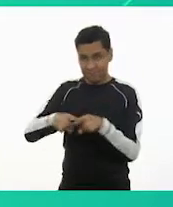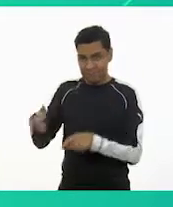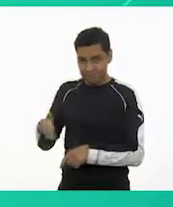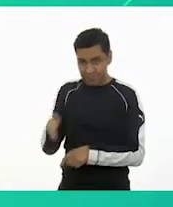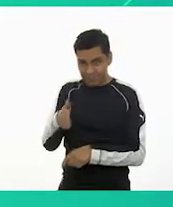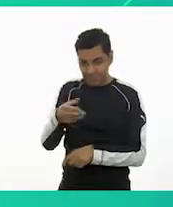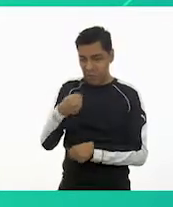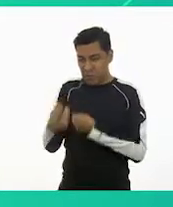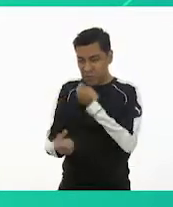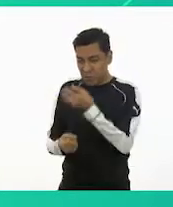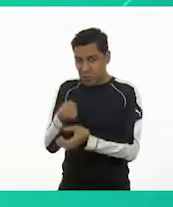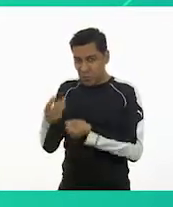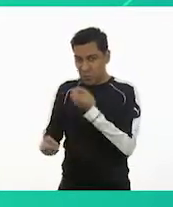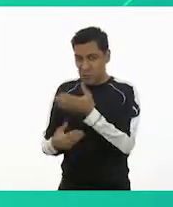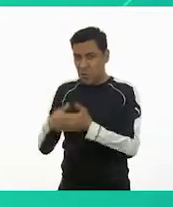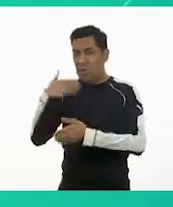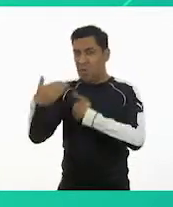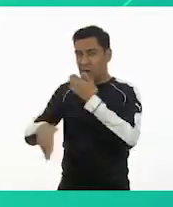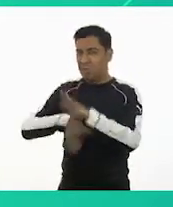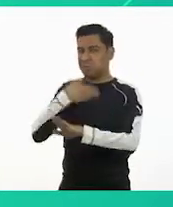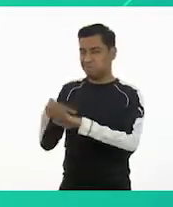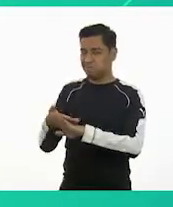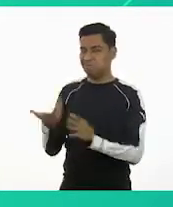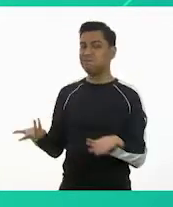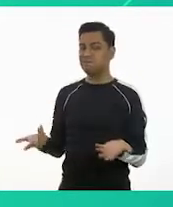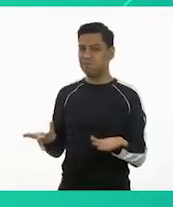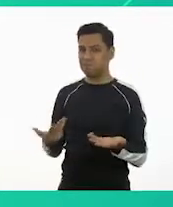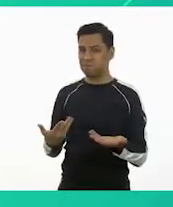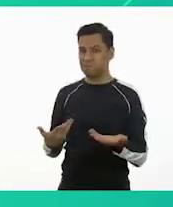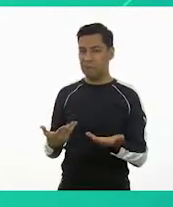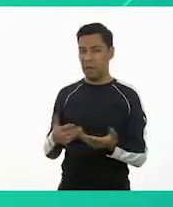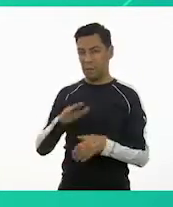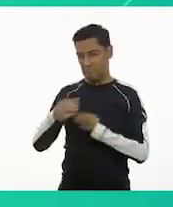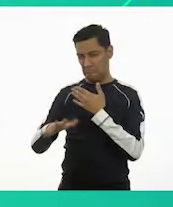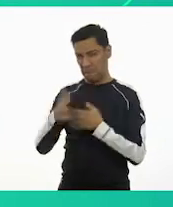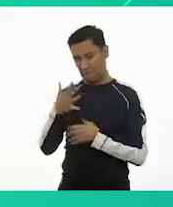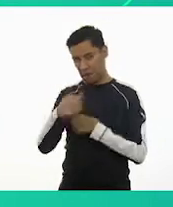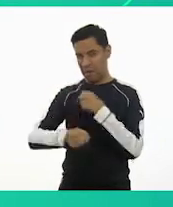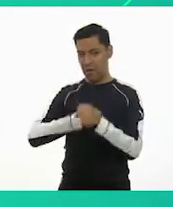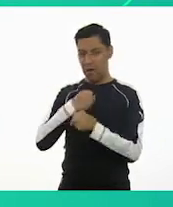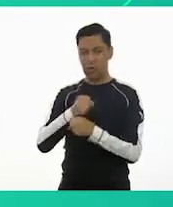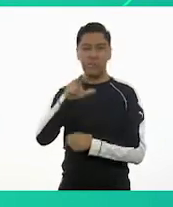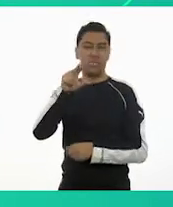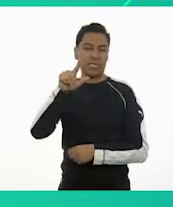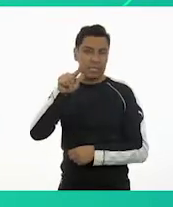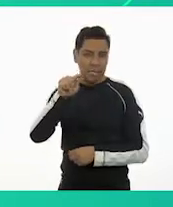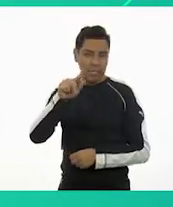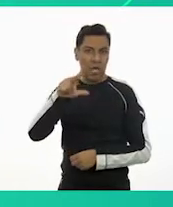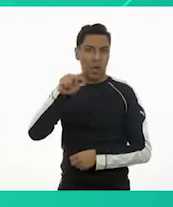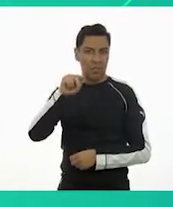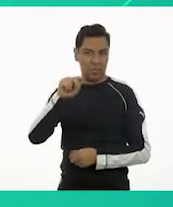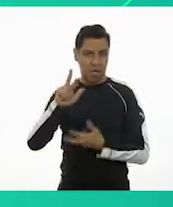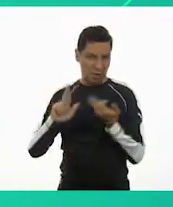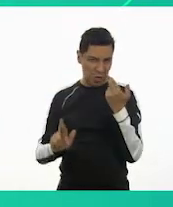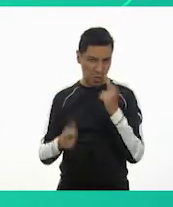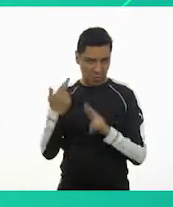sin considerar los efectos ecológicos. Eso fue como en los 70s y en los 80s, en la famosa Revolución Verde.